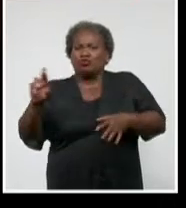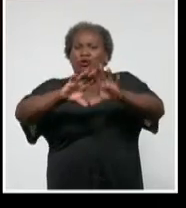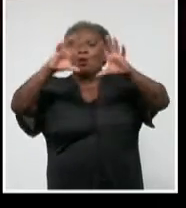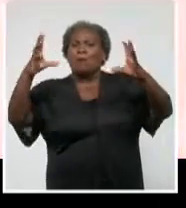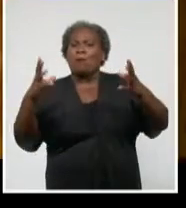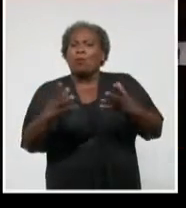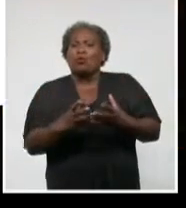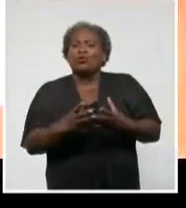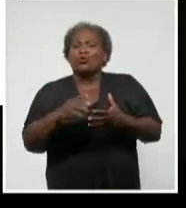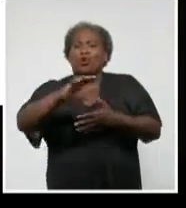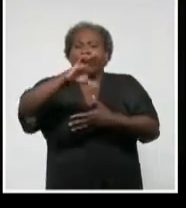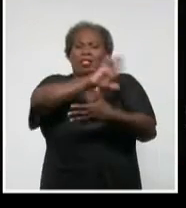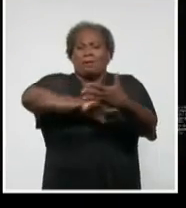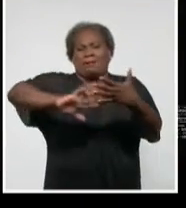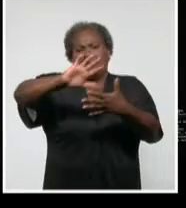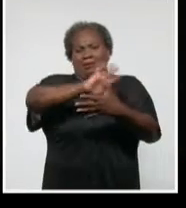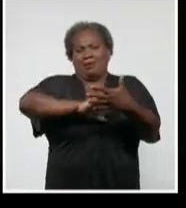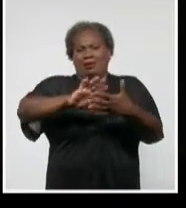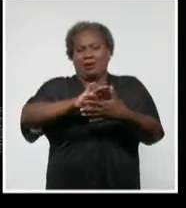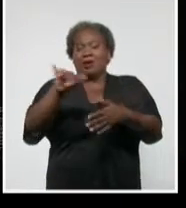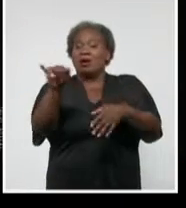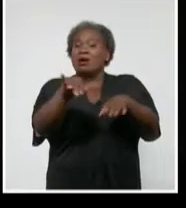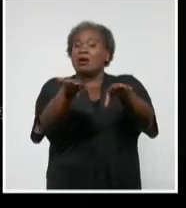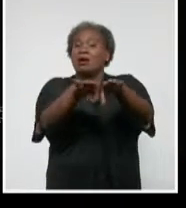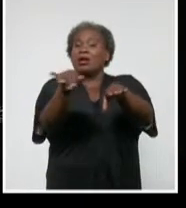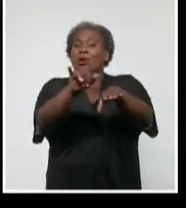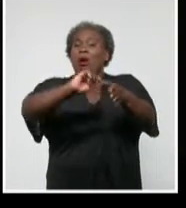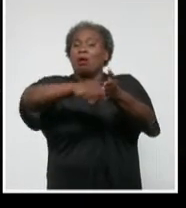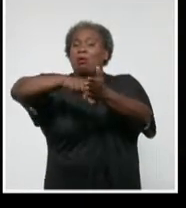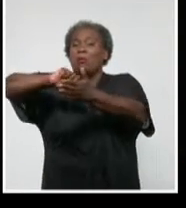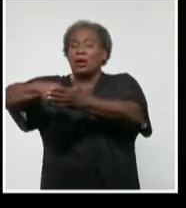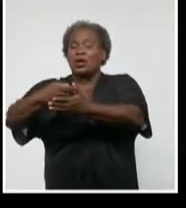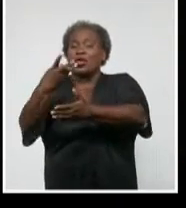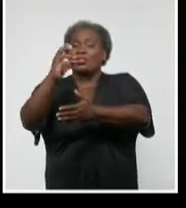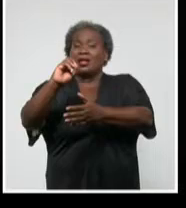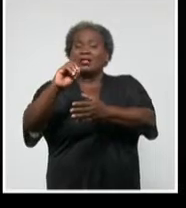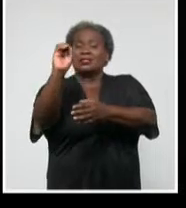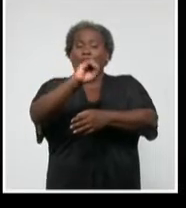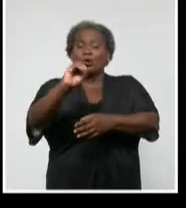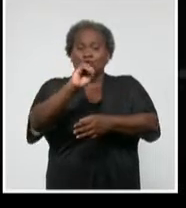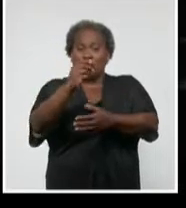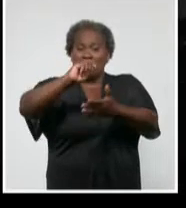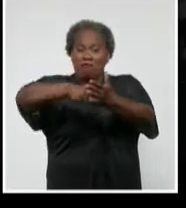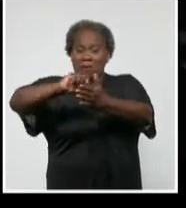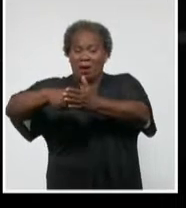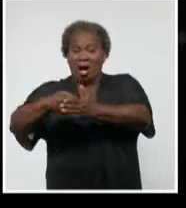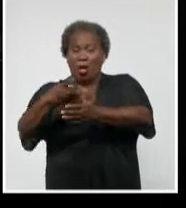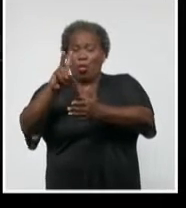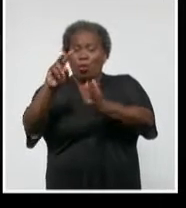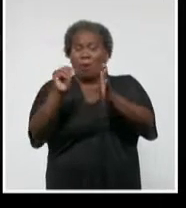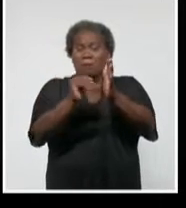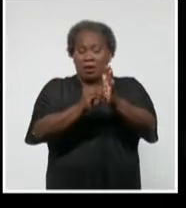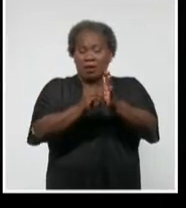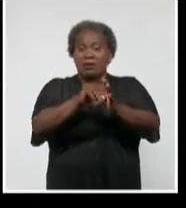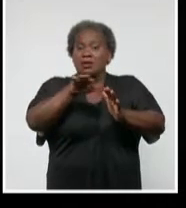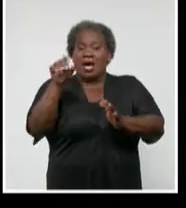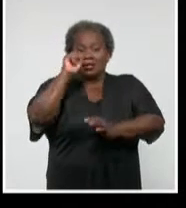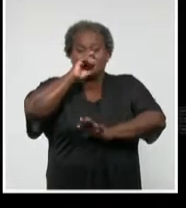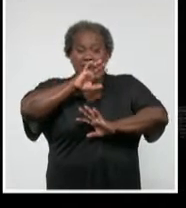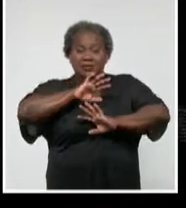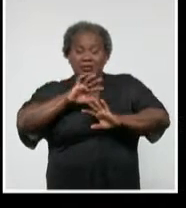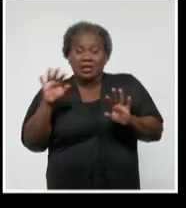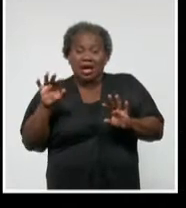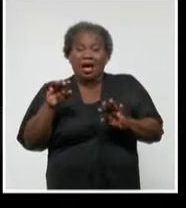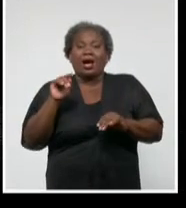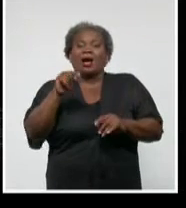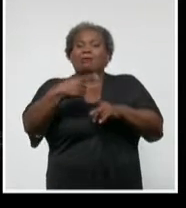nuestra América y del mundo. Paralelo al convenio firmado el 30 de octubre del año 2000 y con el propósito de poner fin a las misiones sociales